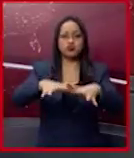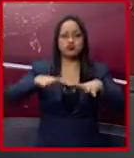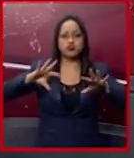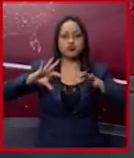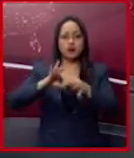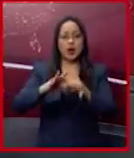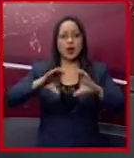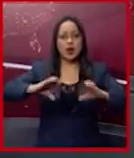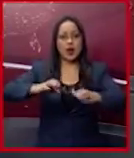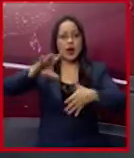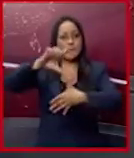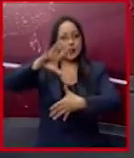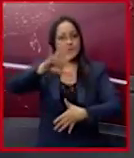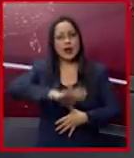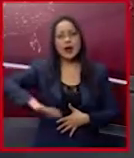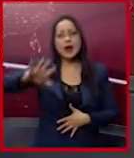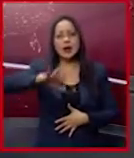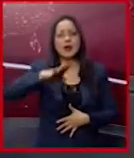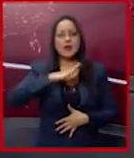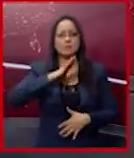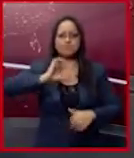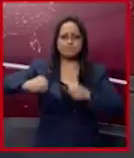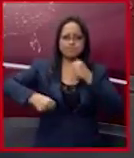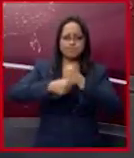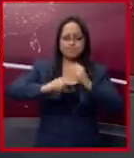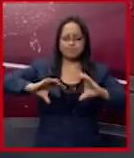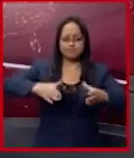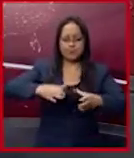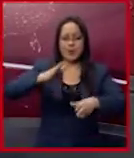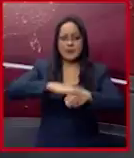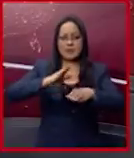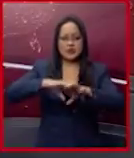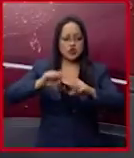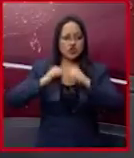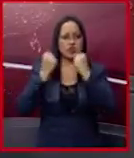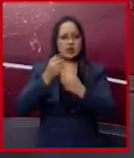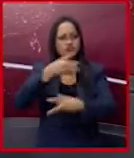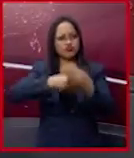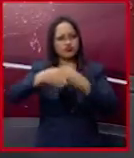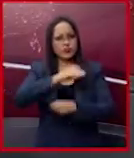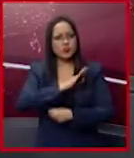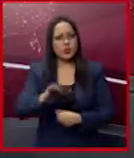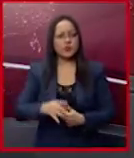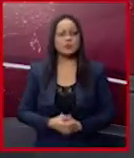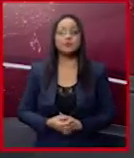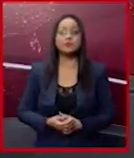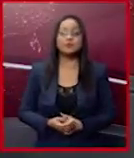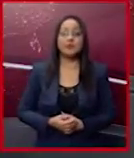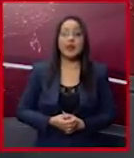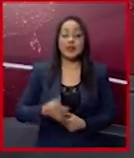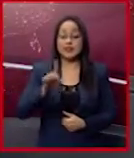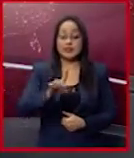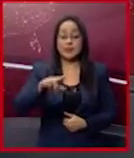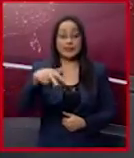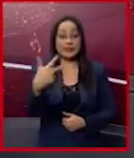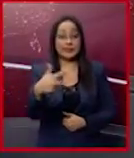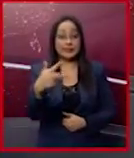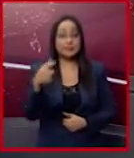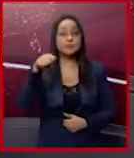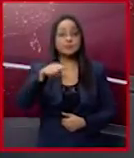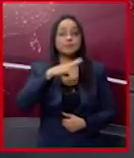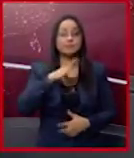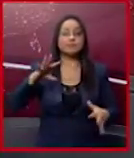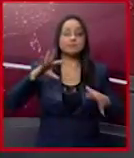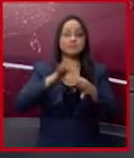de Parlaméricas con el tema Fortaleciendo Parlamentos y Construyendo Sociedades Resilientes. El próximo 13 de diciembre se prevé que la